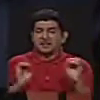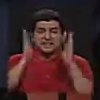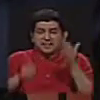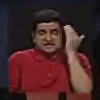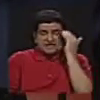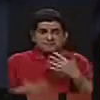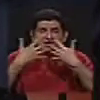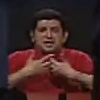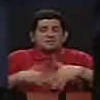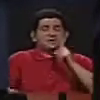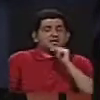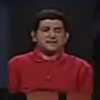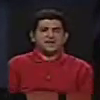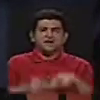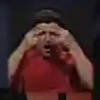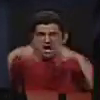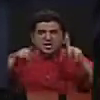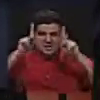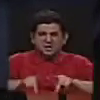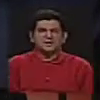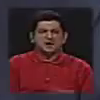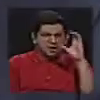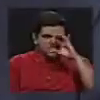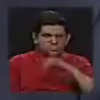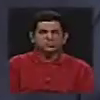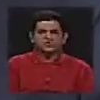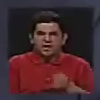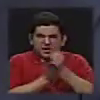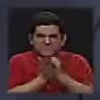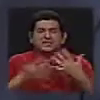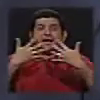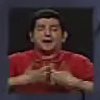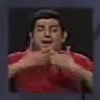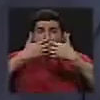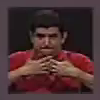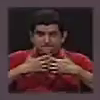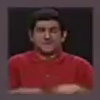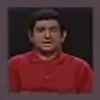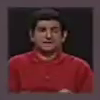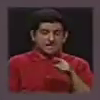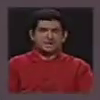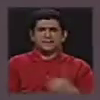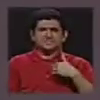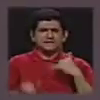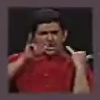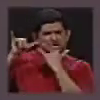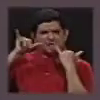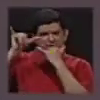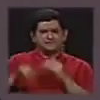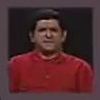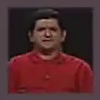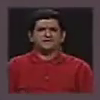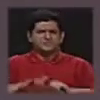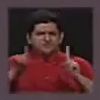Si entramos a internet, como lo hace mucha gente, y se pone en Google a investigar, pues se va a encontrar con una empresa que tiene serias demandas,